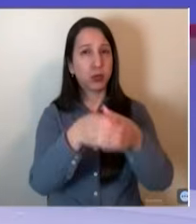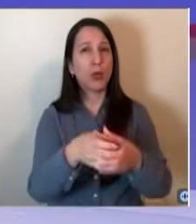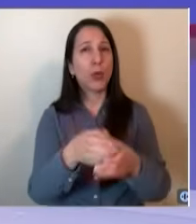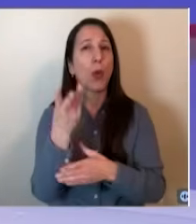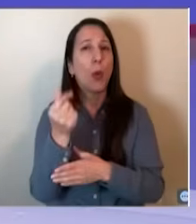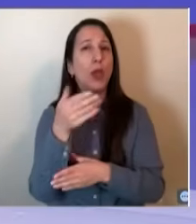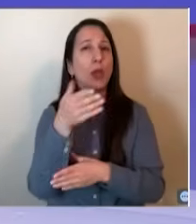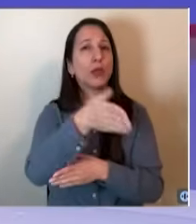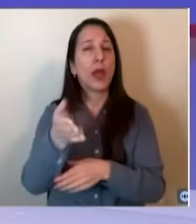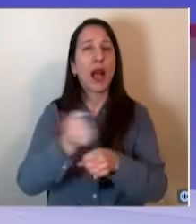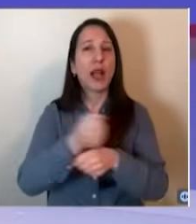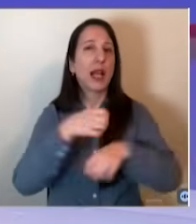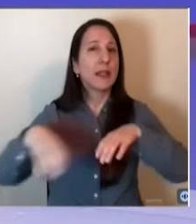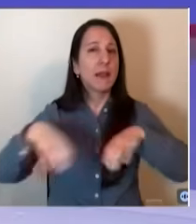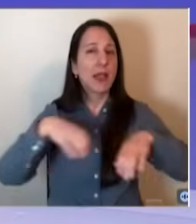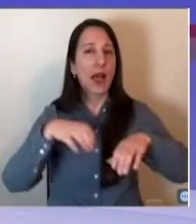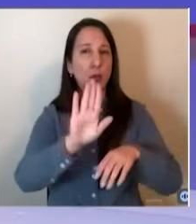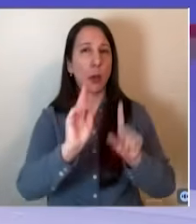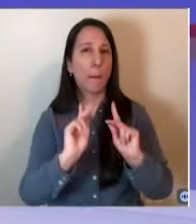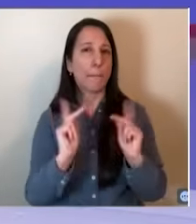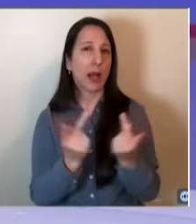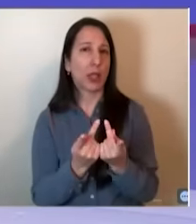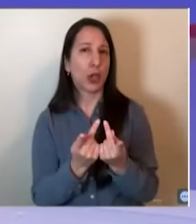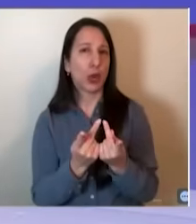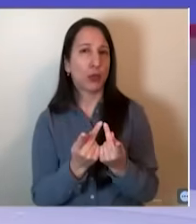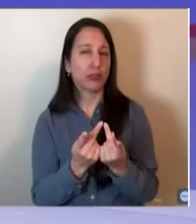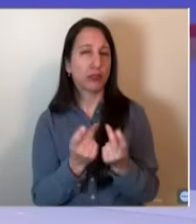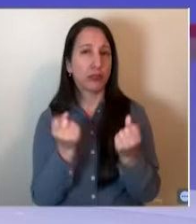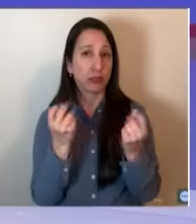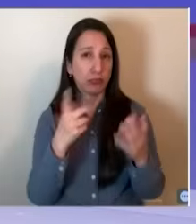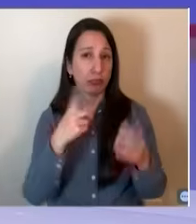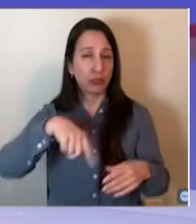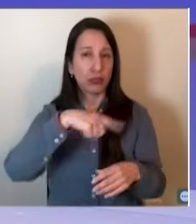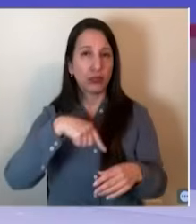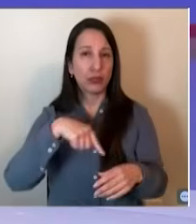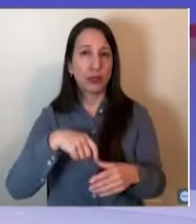actividades partidarias con sus dirigentes?